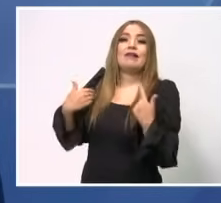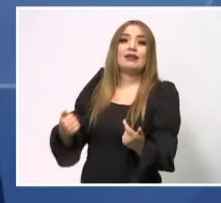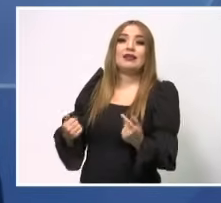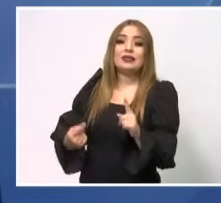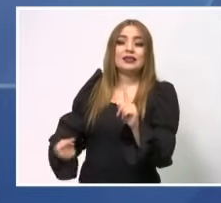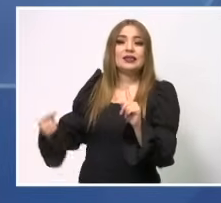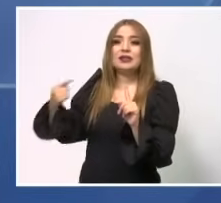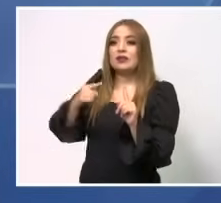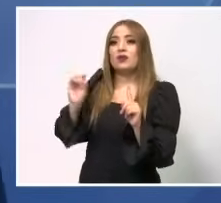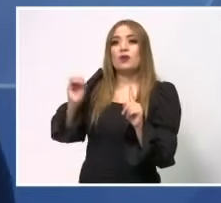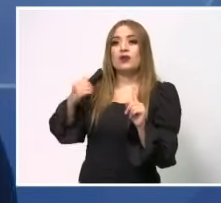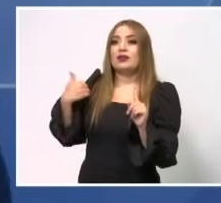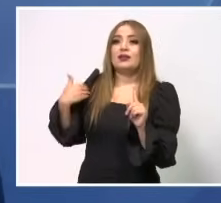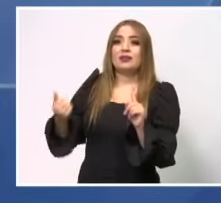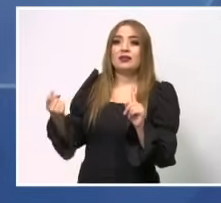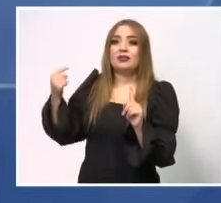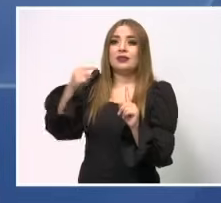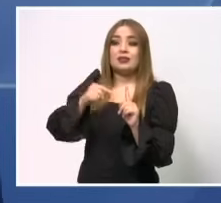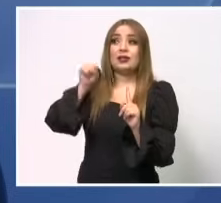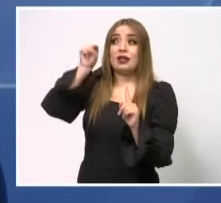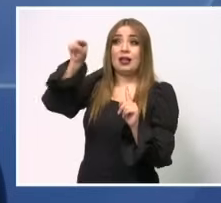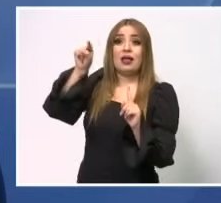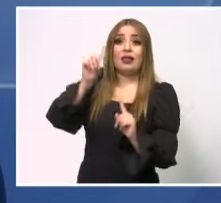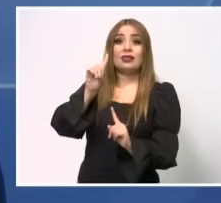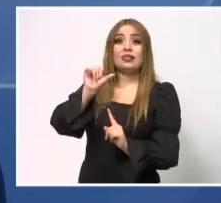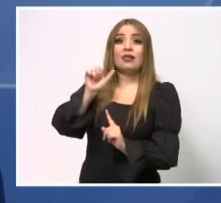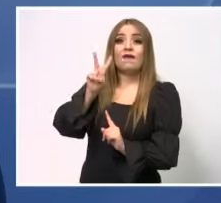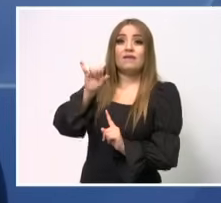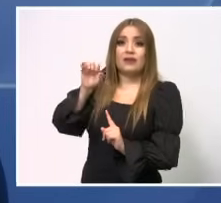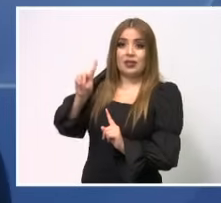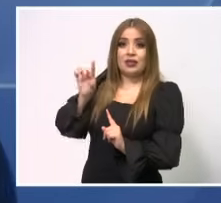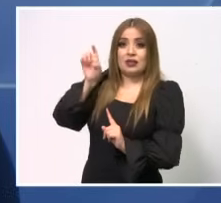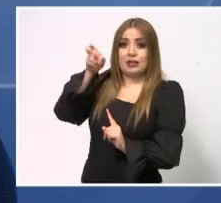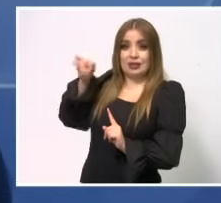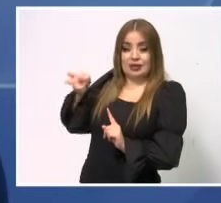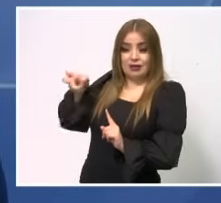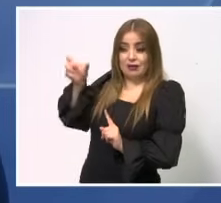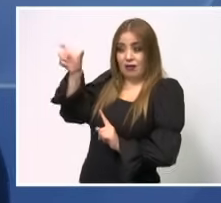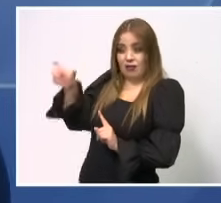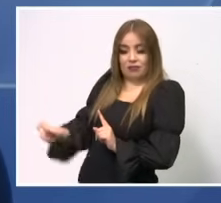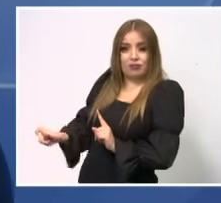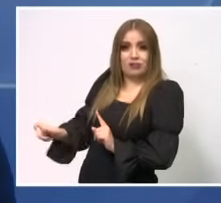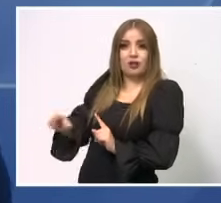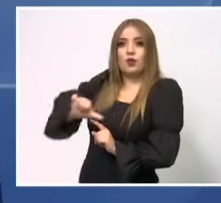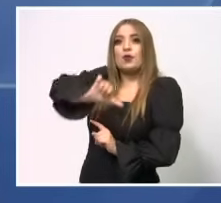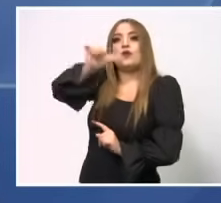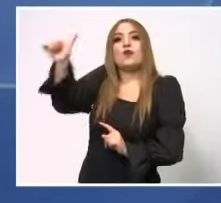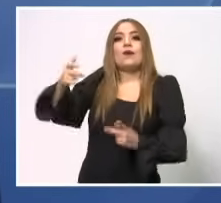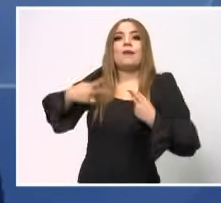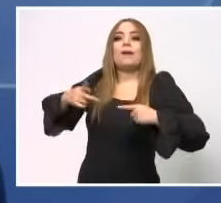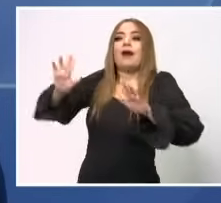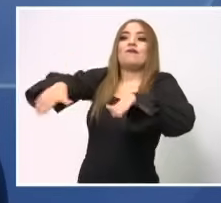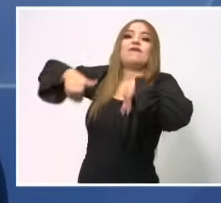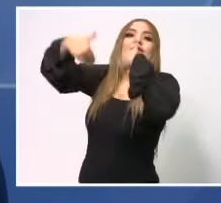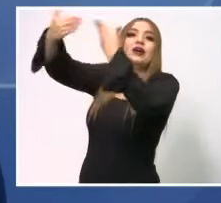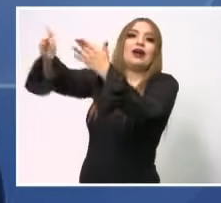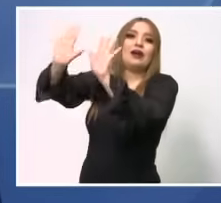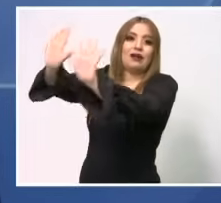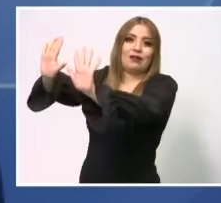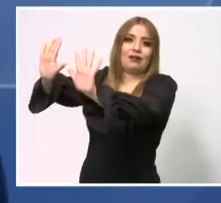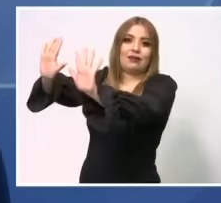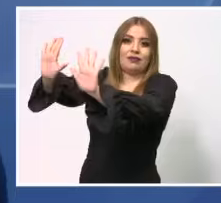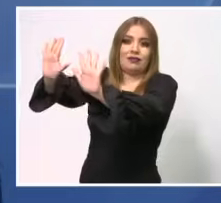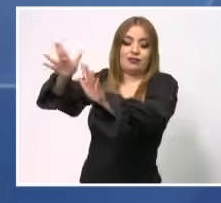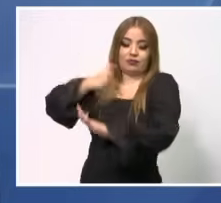es que una cosa es David el personaje el periodista el que habla aquí y otra cosa es el ser humano que está en la calle y